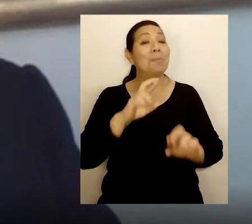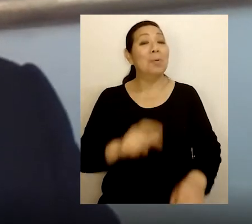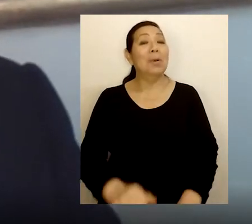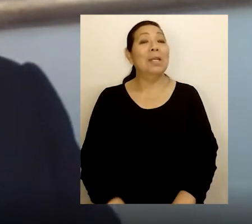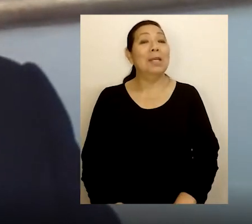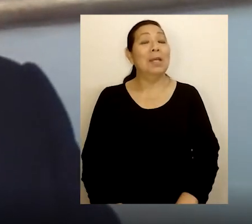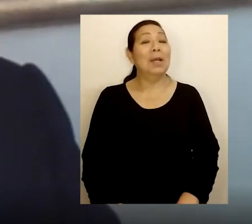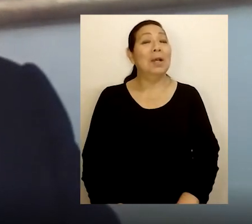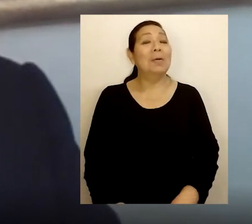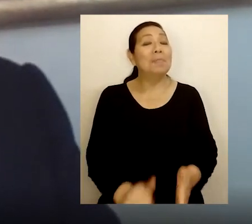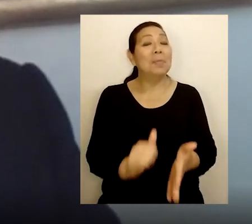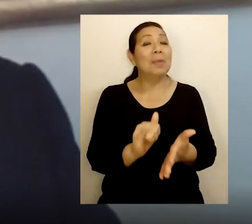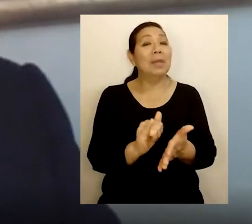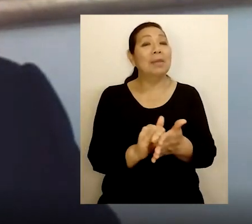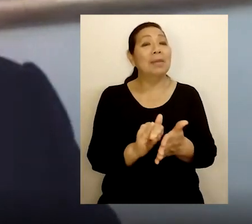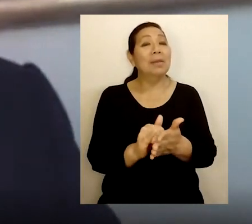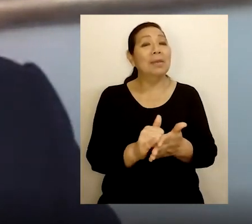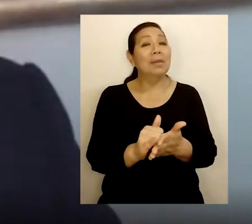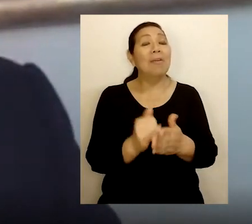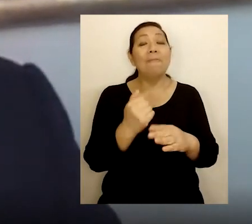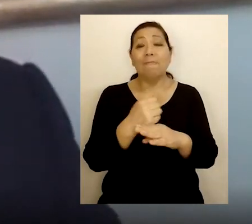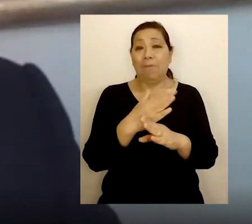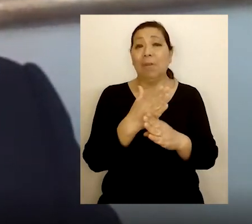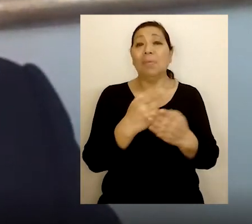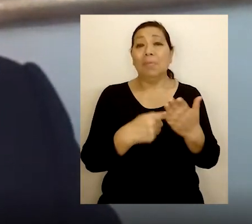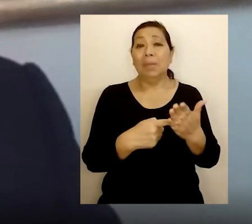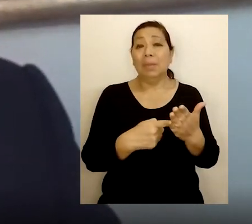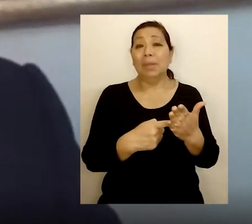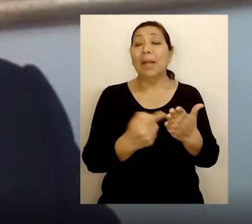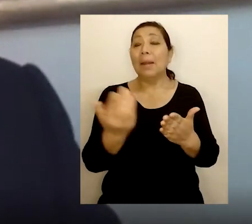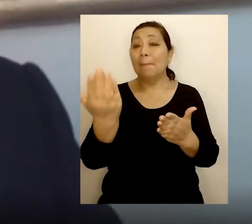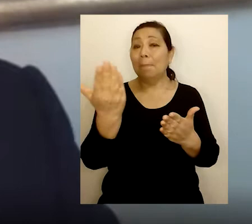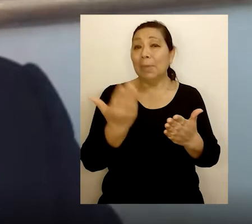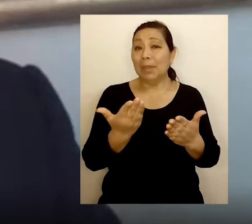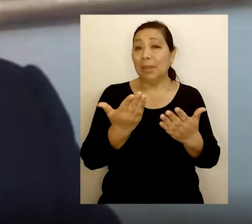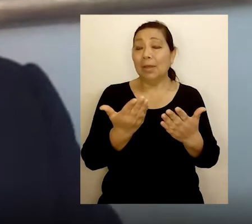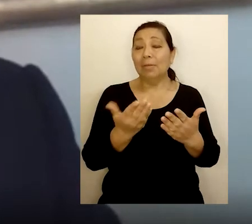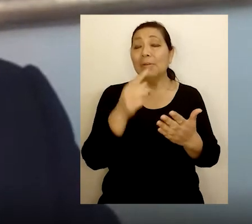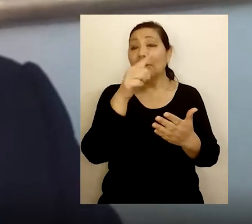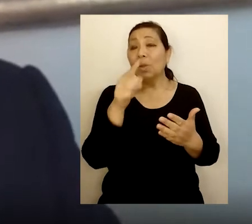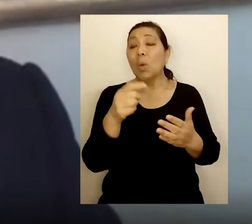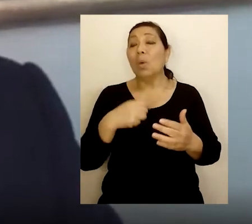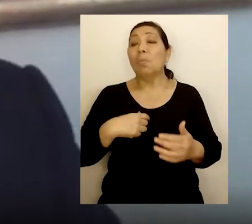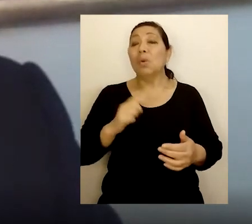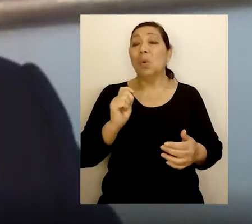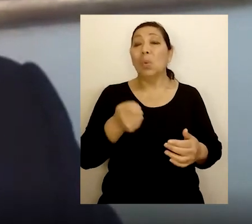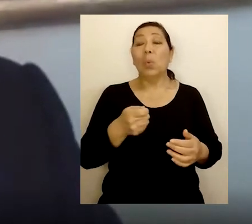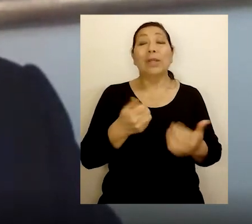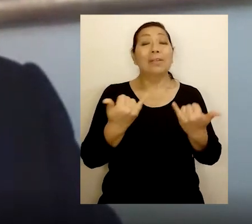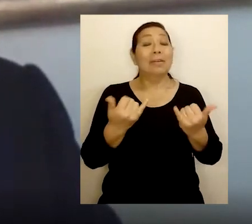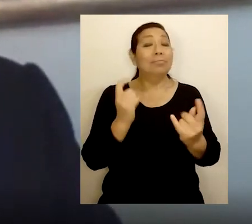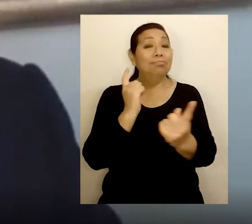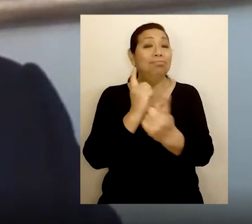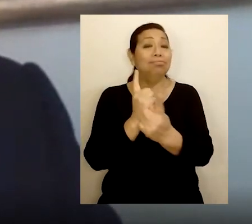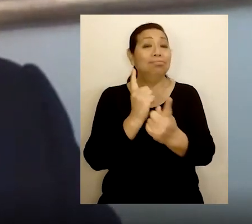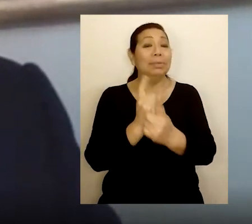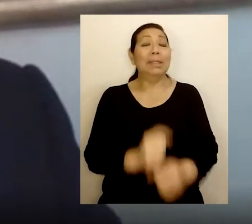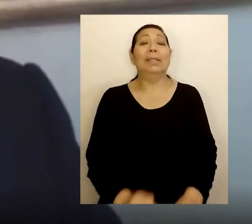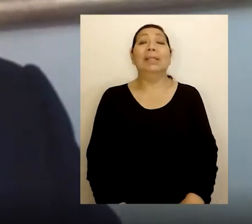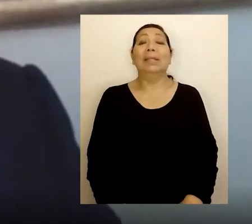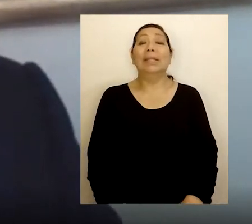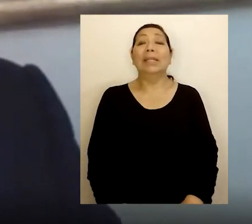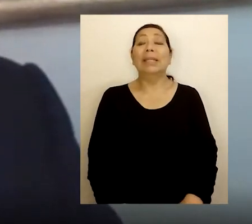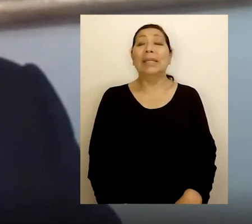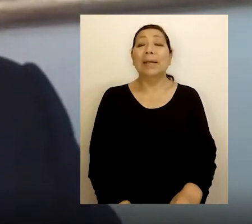Público que formula la petición, esta es denegada por el juez, interpone el recurso